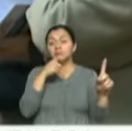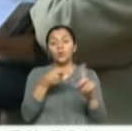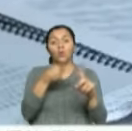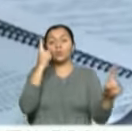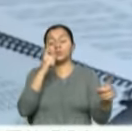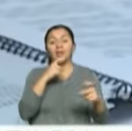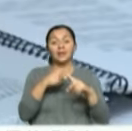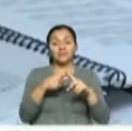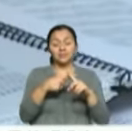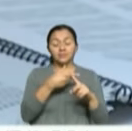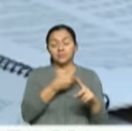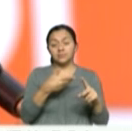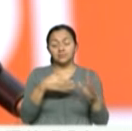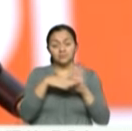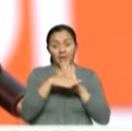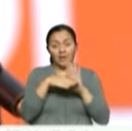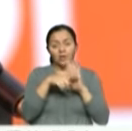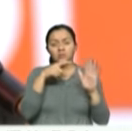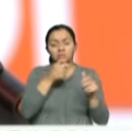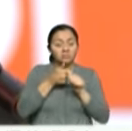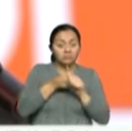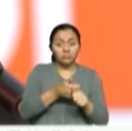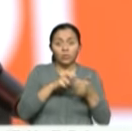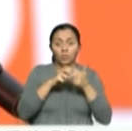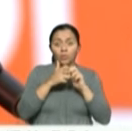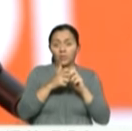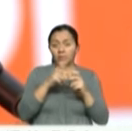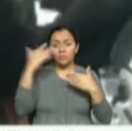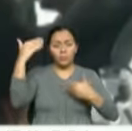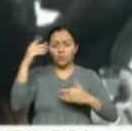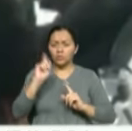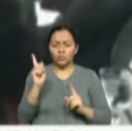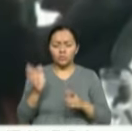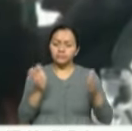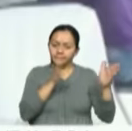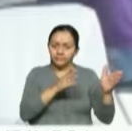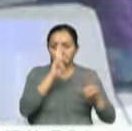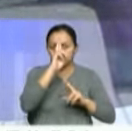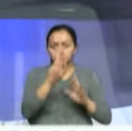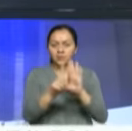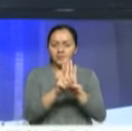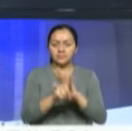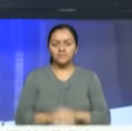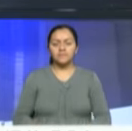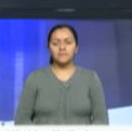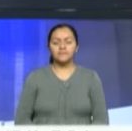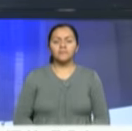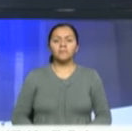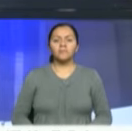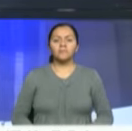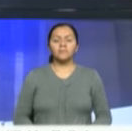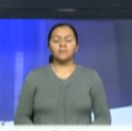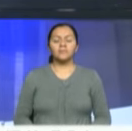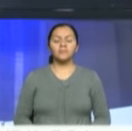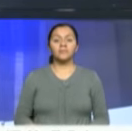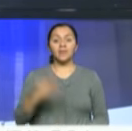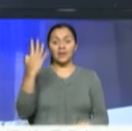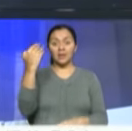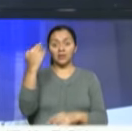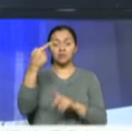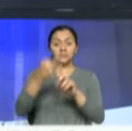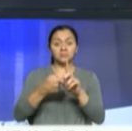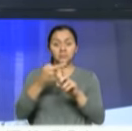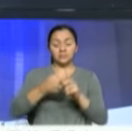banquero no se trata de una persecución política. Cristina Pavón, Noticiero Ciudadano. Tras 14 meses